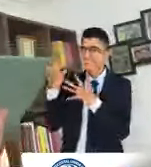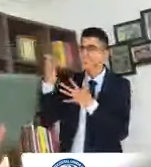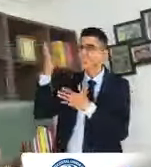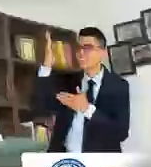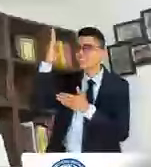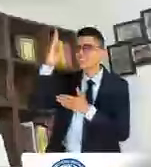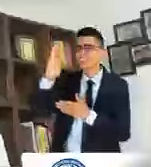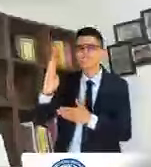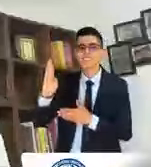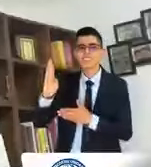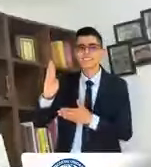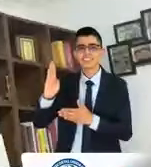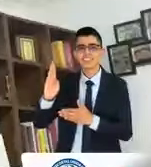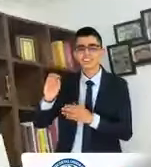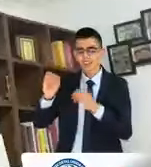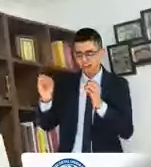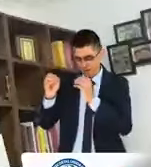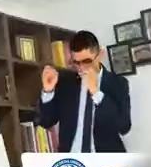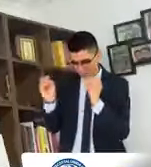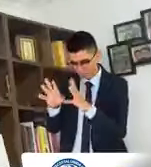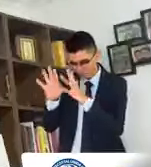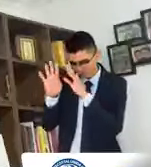y darle la gloria a Dios.